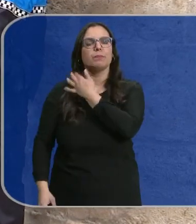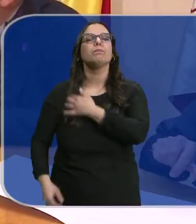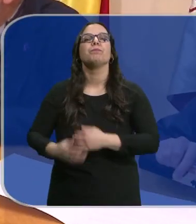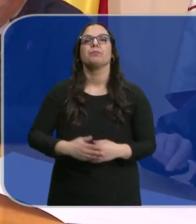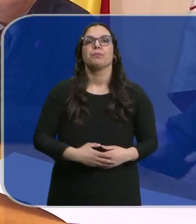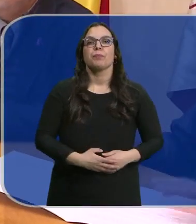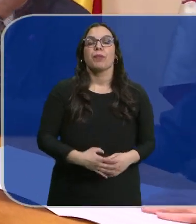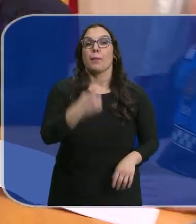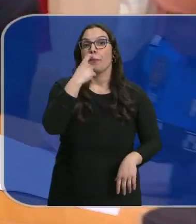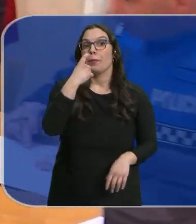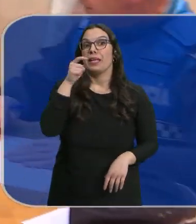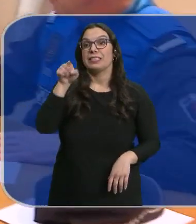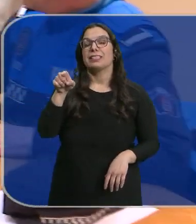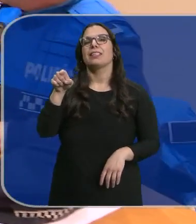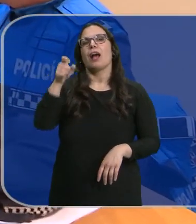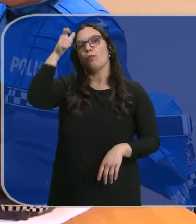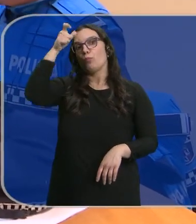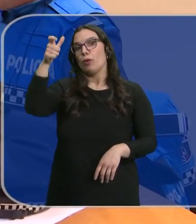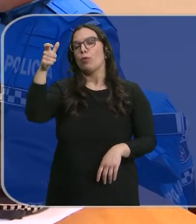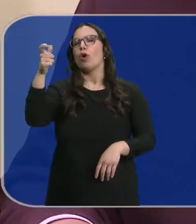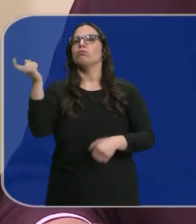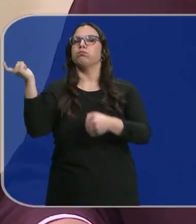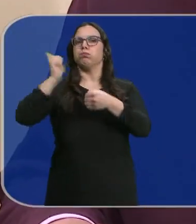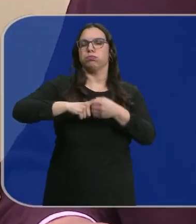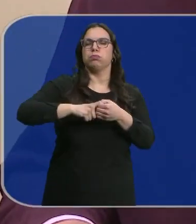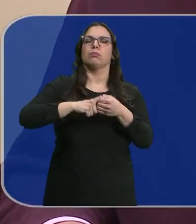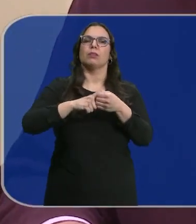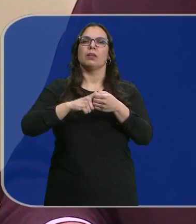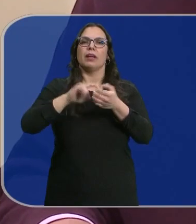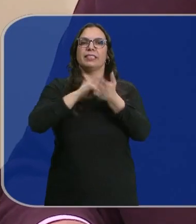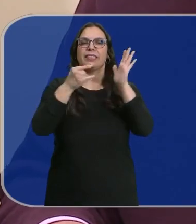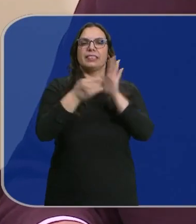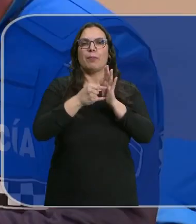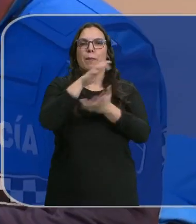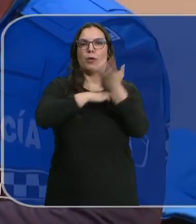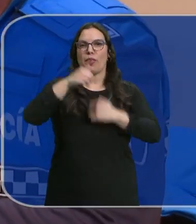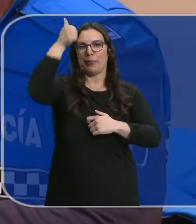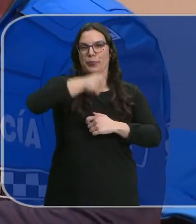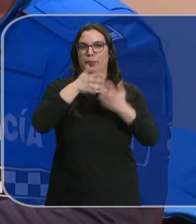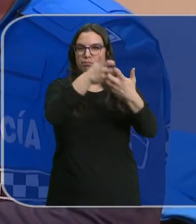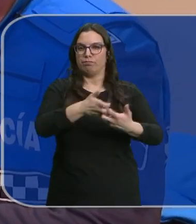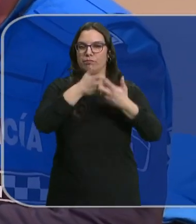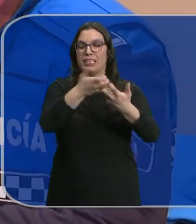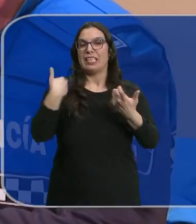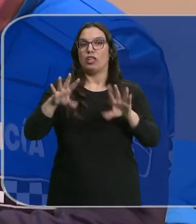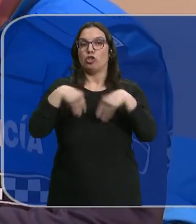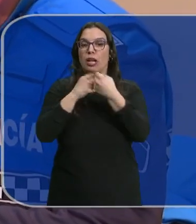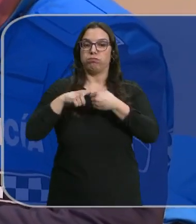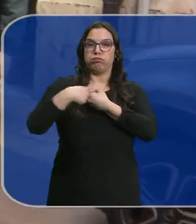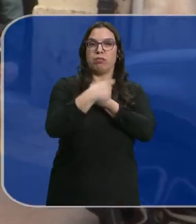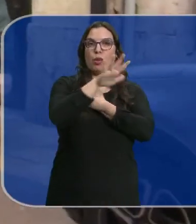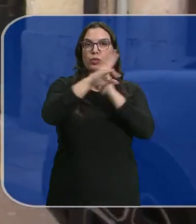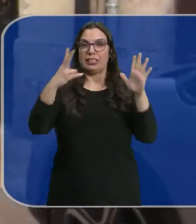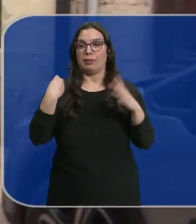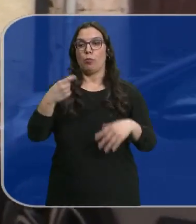Briviesca es el último municipio de Castilla y León en adherirse al sistema Biogen. Con este son ya 57 las localidades que han integrado a la